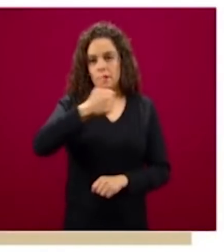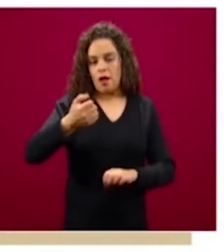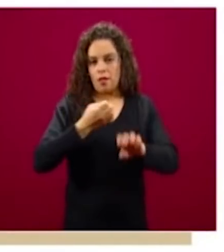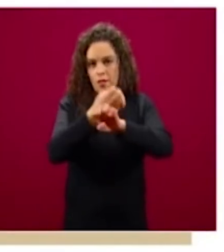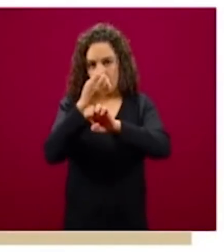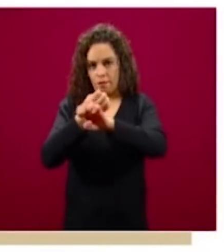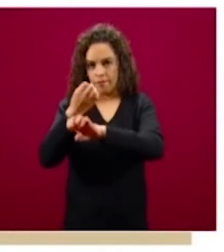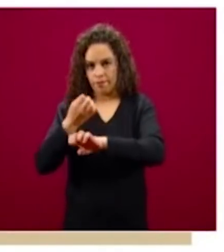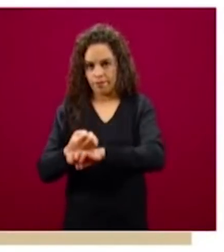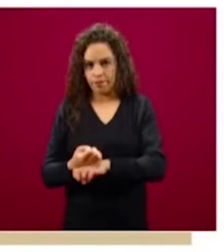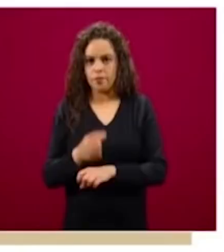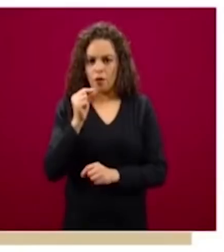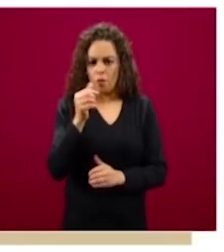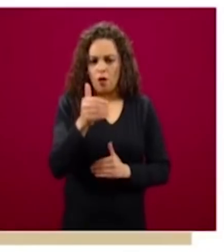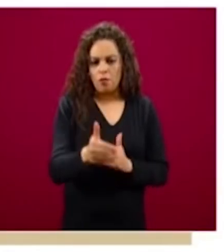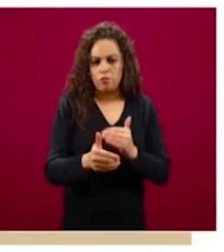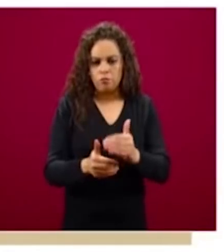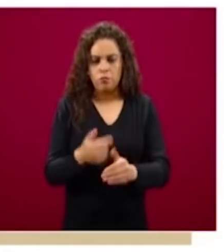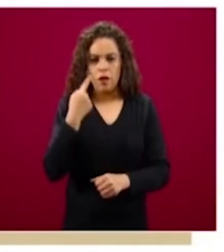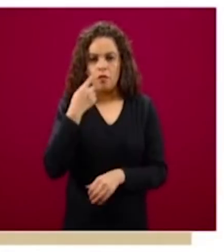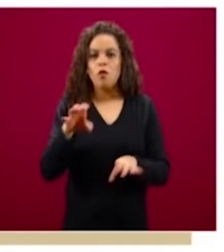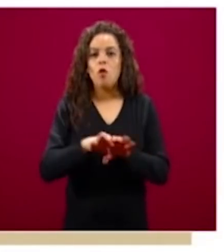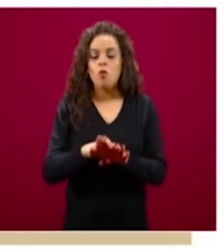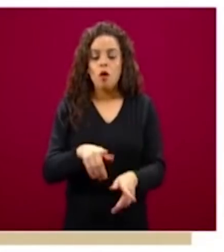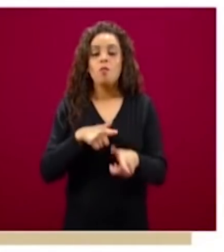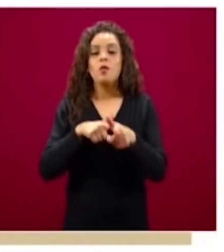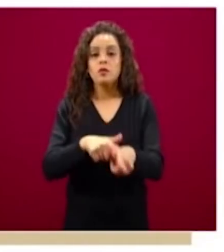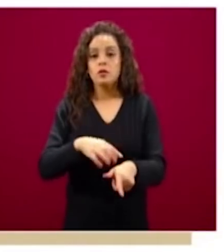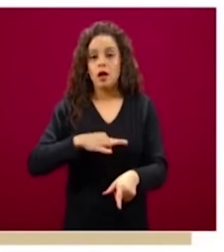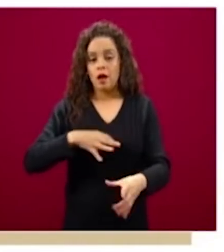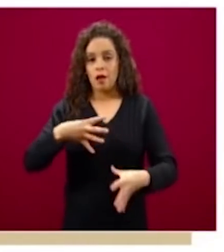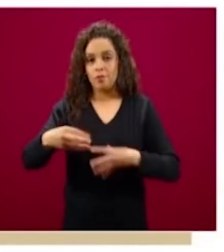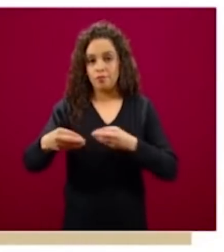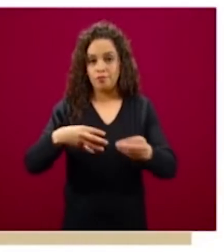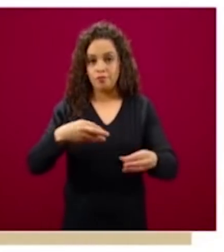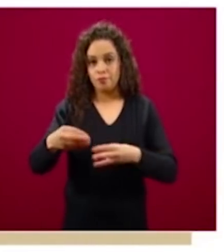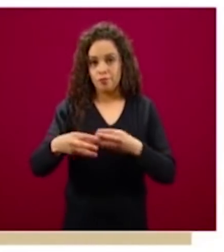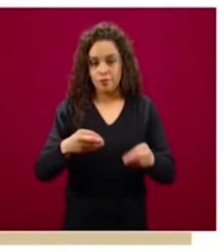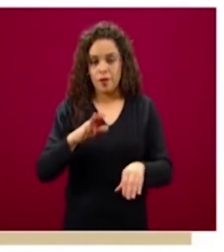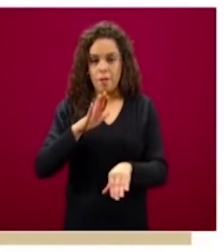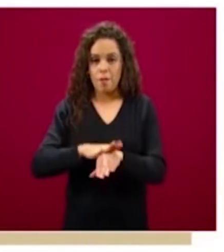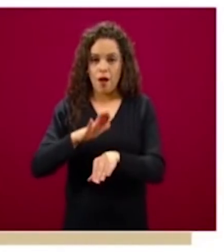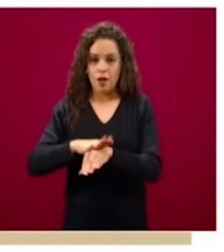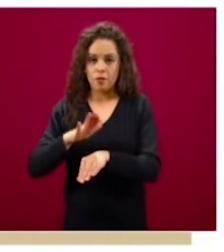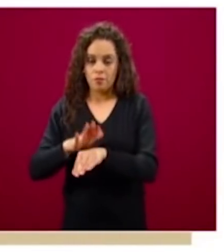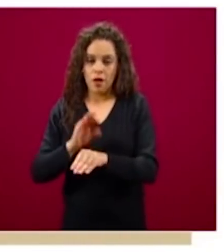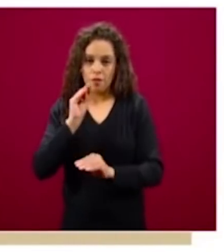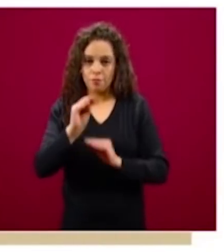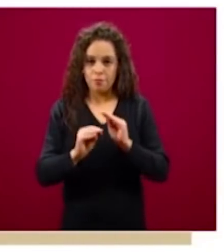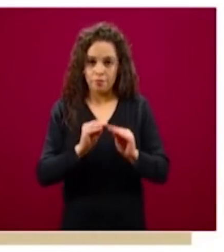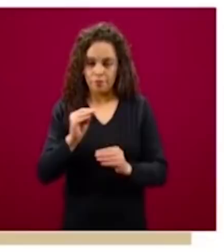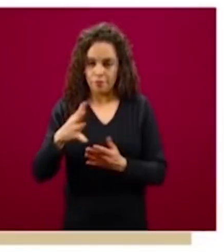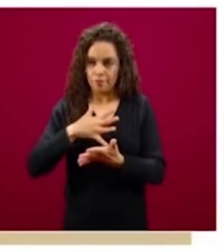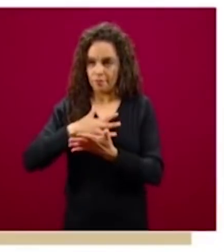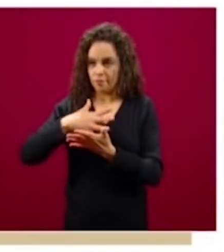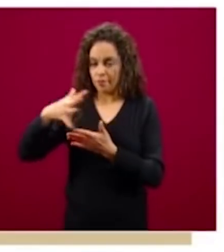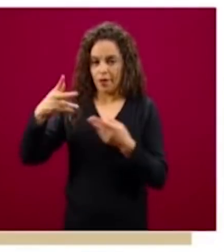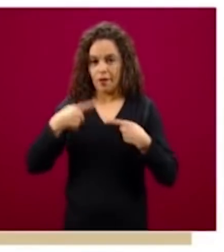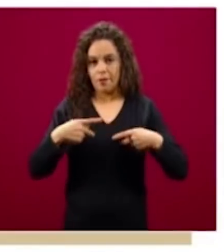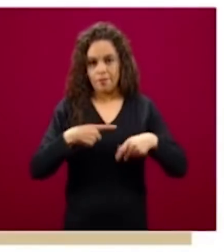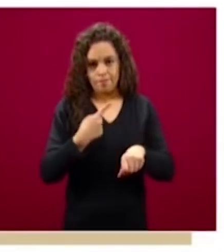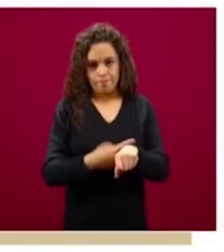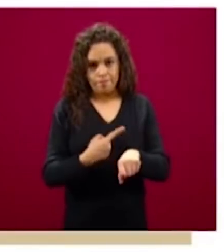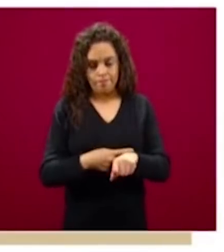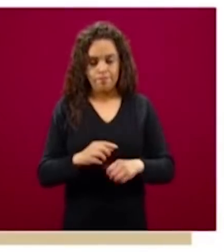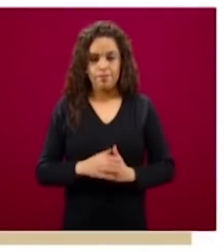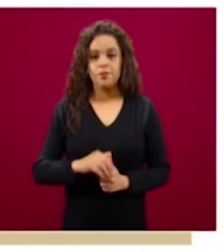vamos a estar viendo cómo la epidemia continúa incorporando y agregando casos a este modelo. Veamos